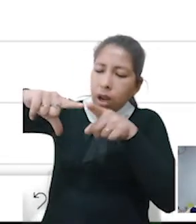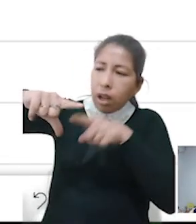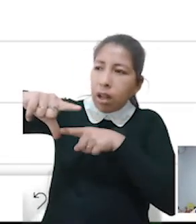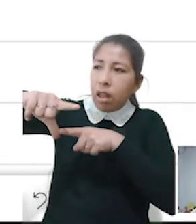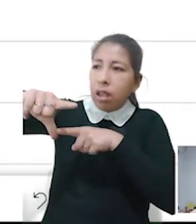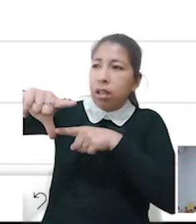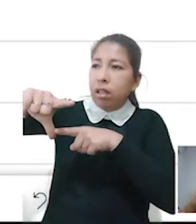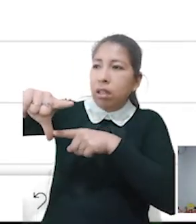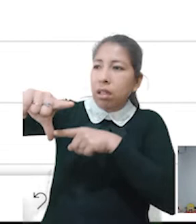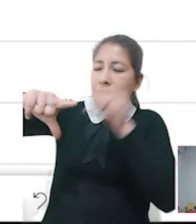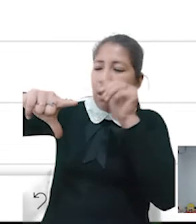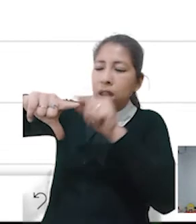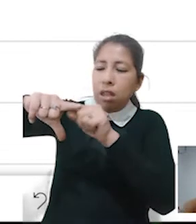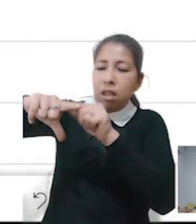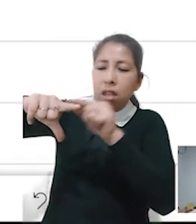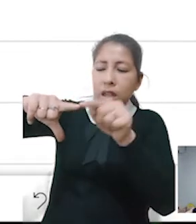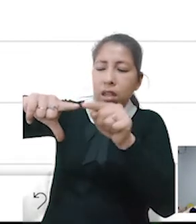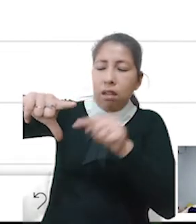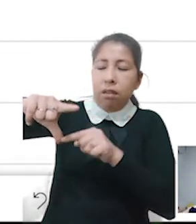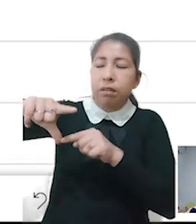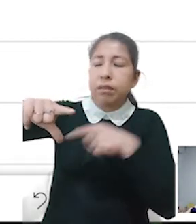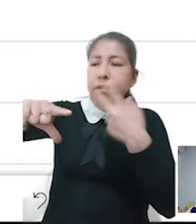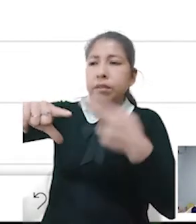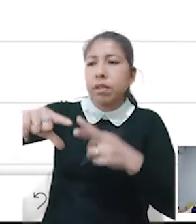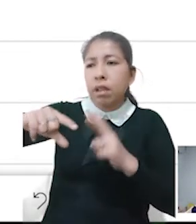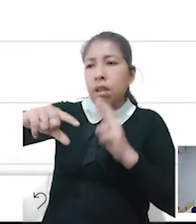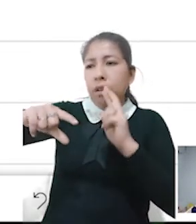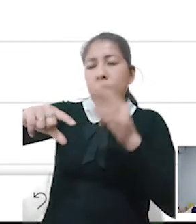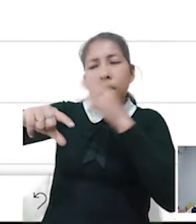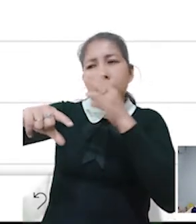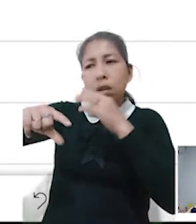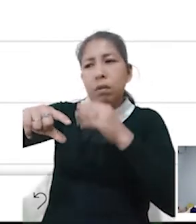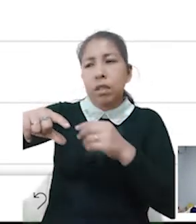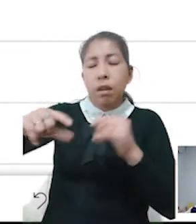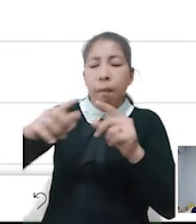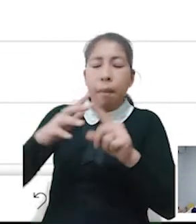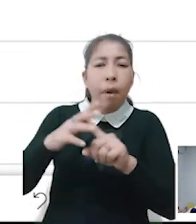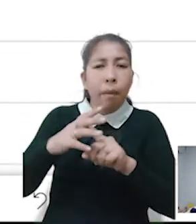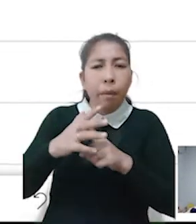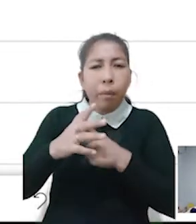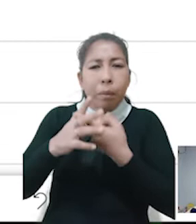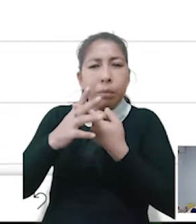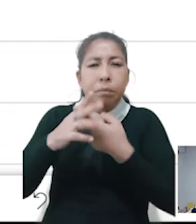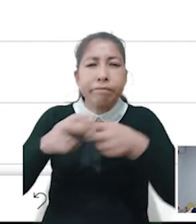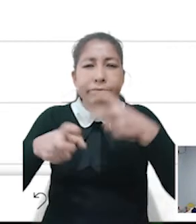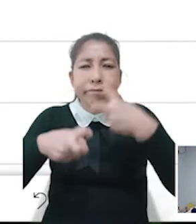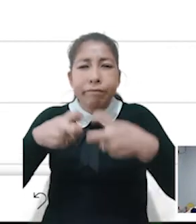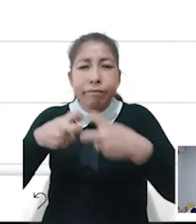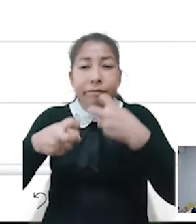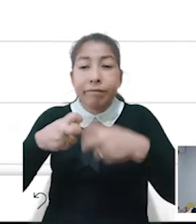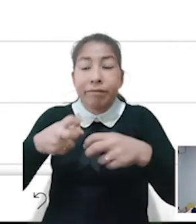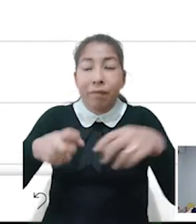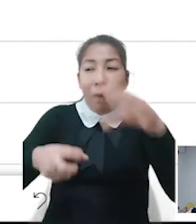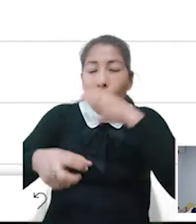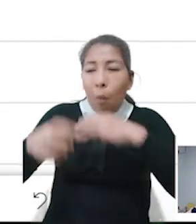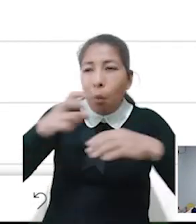con una letra X. De esta forma vamos a iniciar con este problema para determinar la